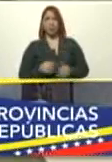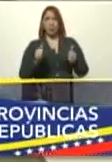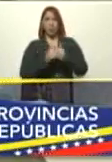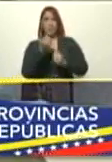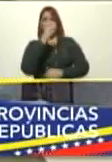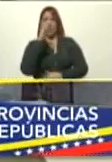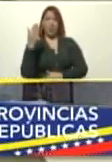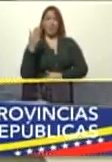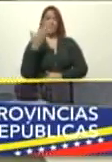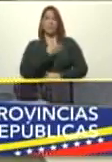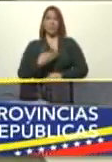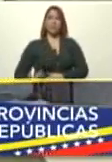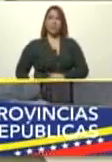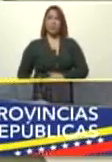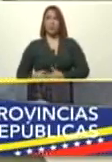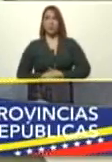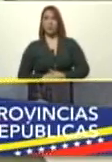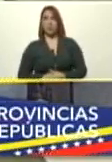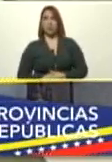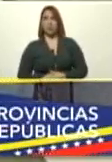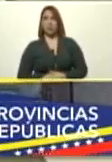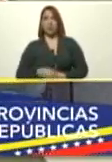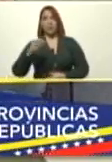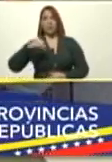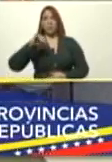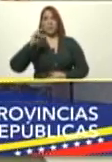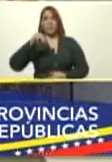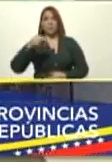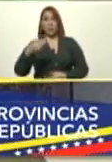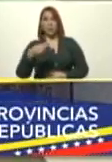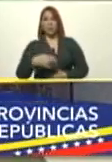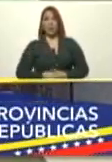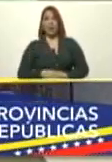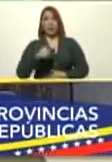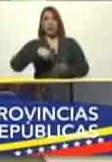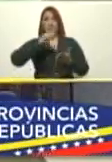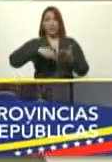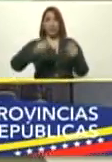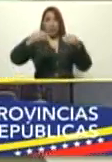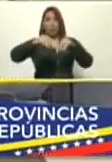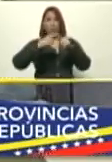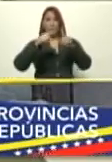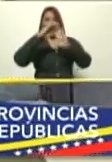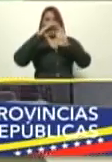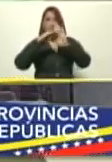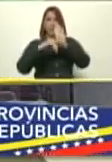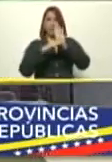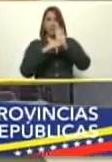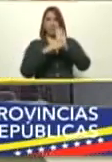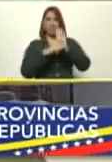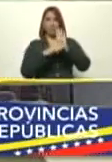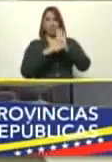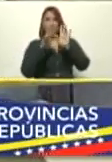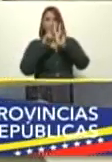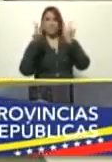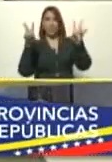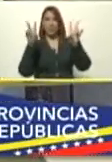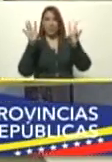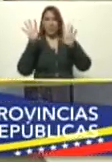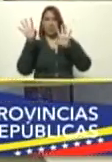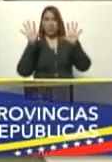del presidente Alexander Lukashenko en Minsk. Y allí se firmaron acuerdos para establecer la paz en la